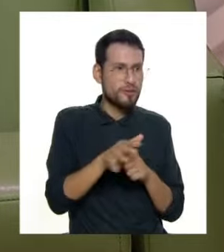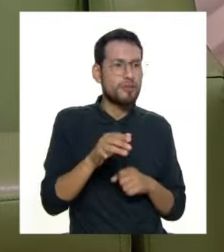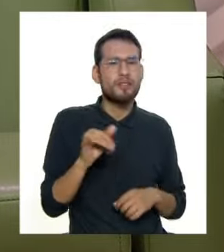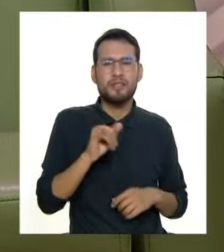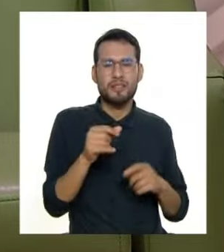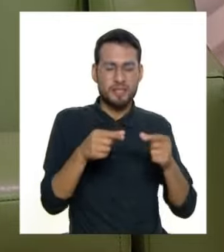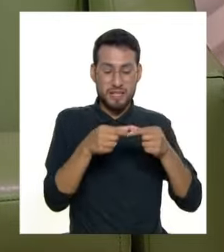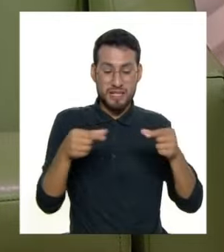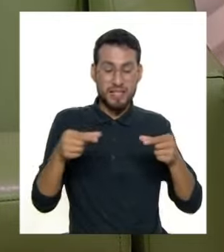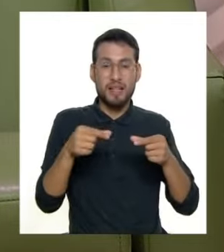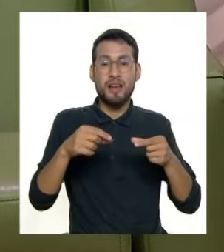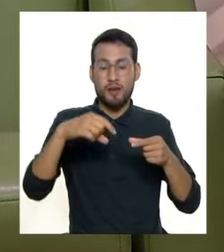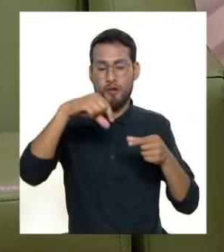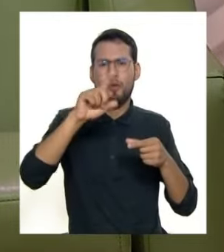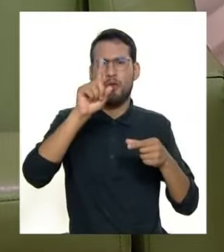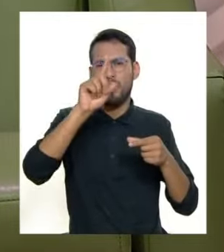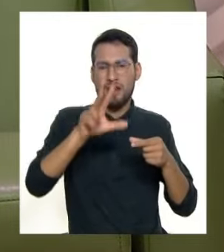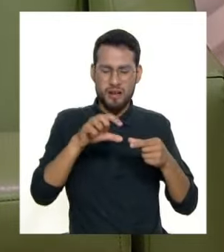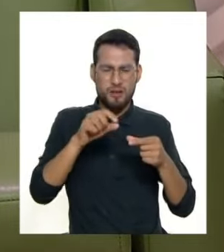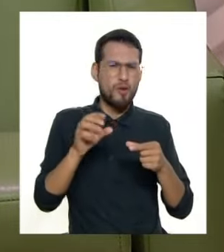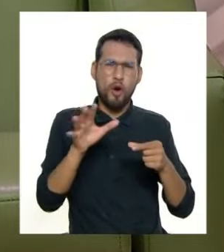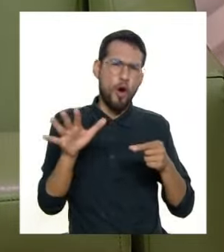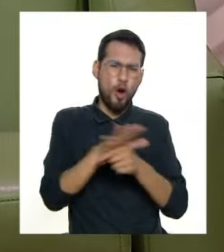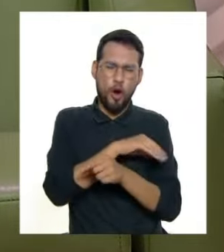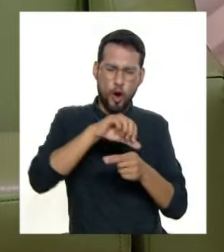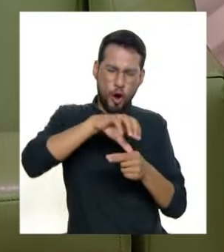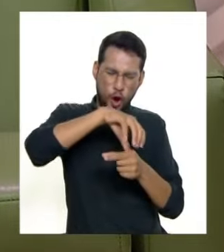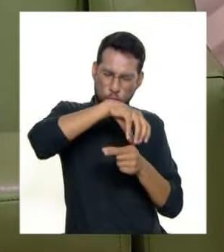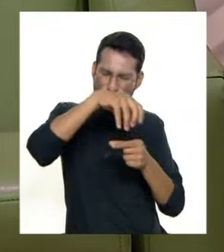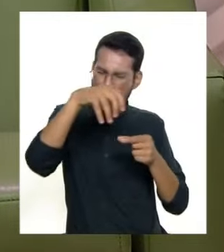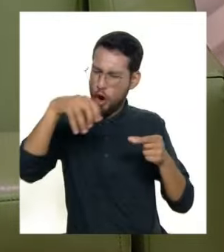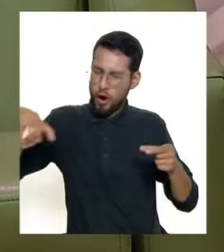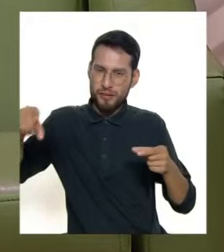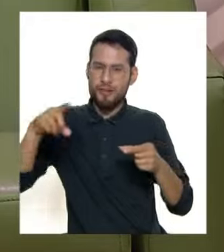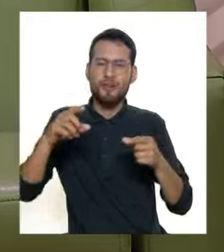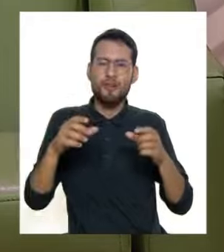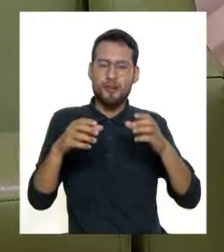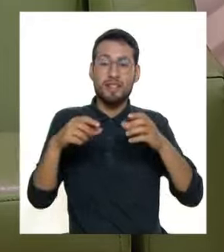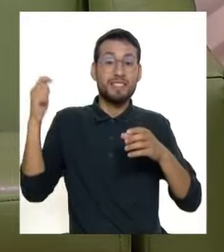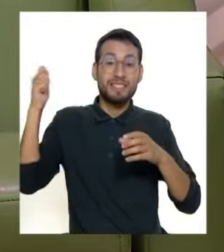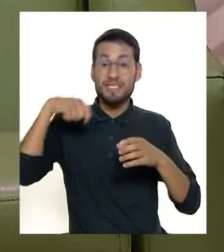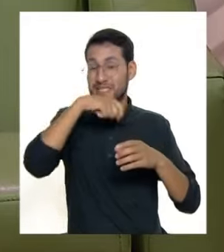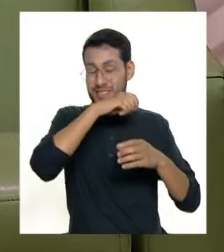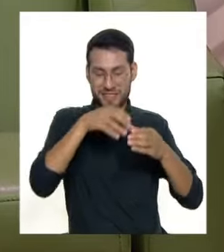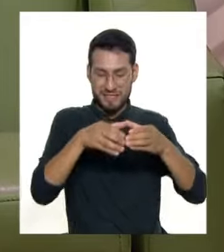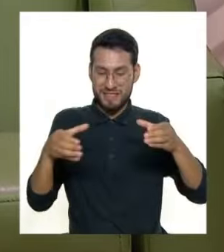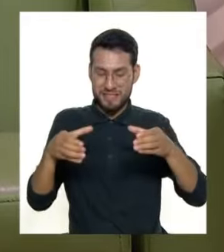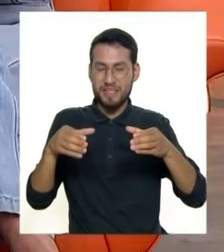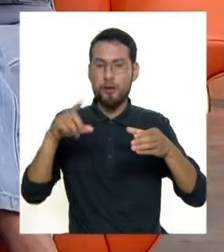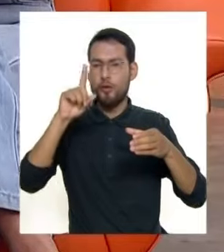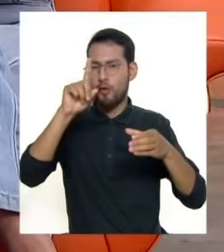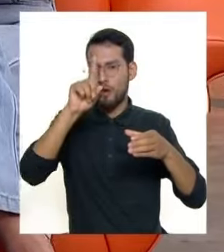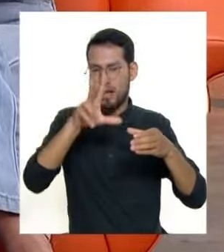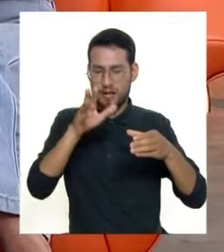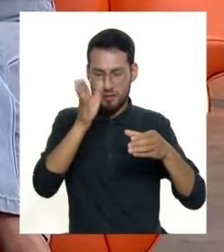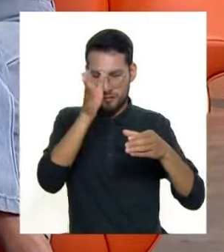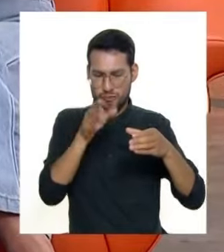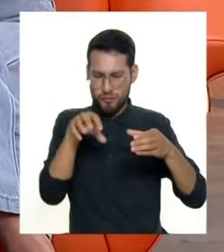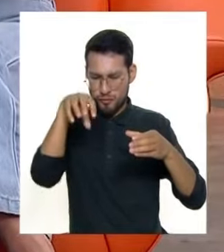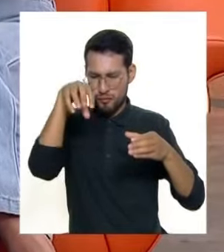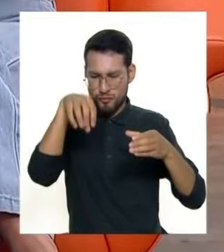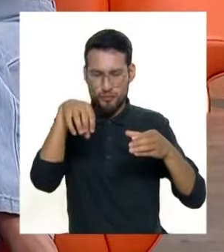del cepillo. No tenemos por qué embadurnar toda la franja del cepillo, uh-huh, sino simplemente un tercio del. Hablando de este reflejo nauseoso, ¿ustedes